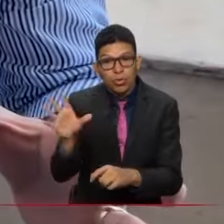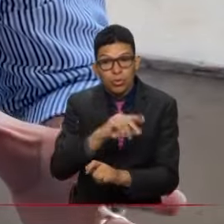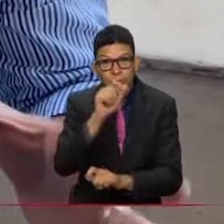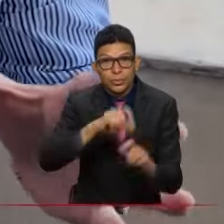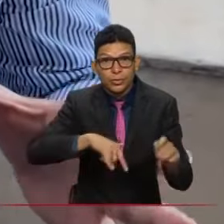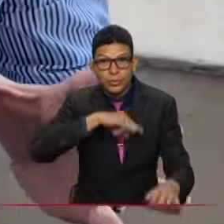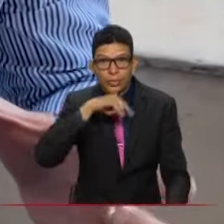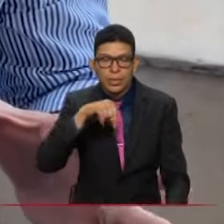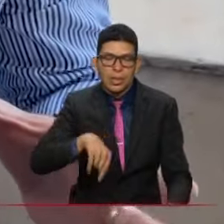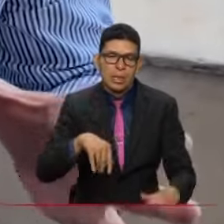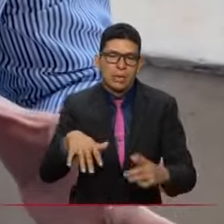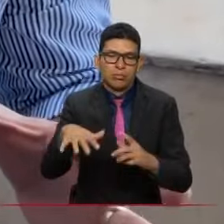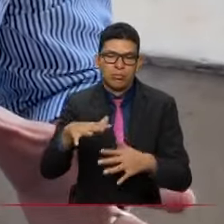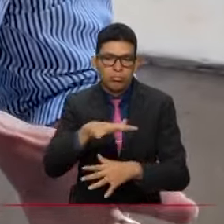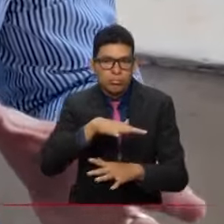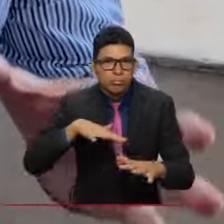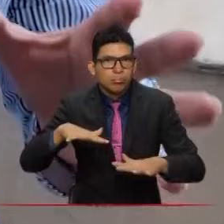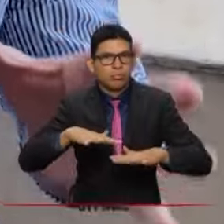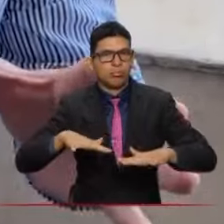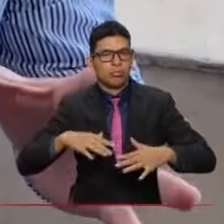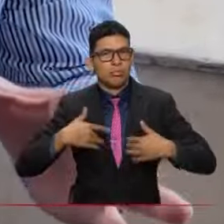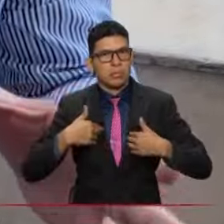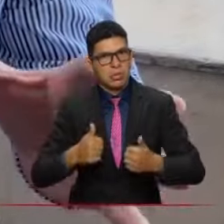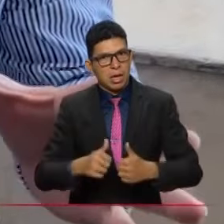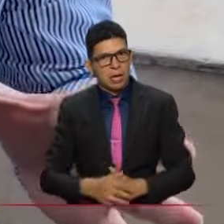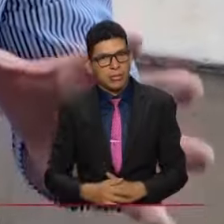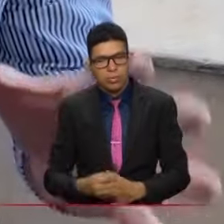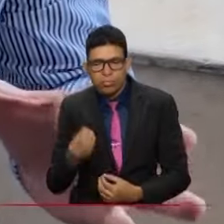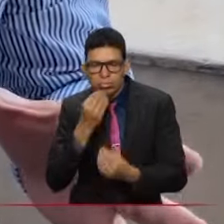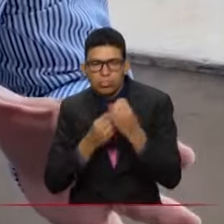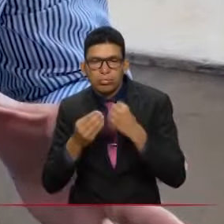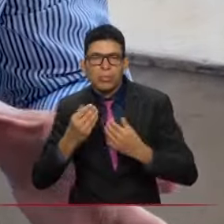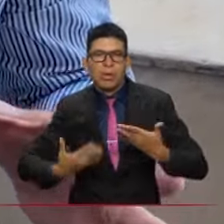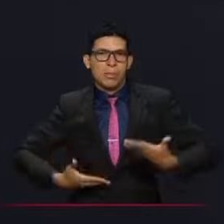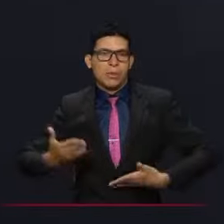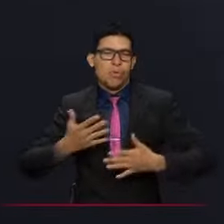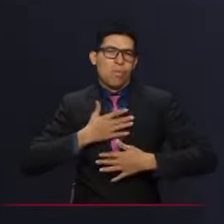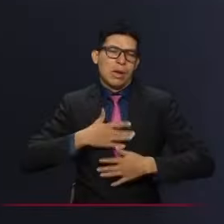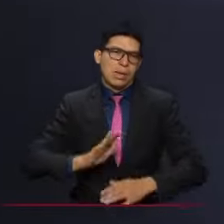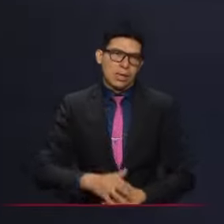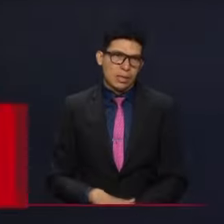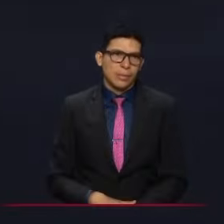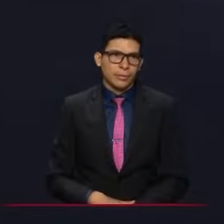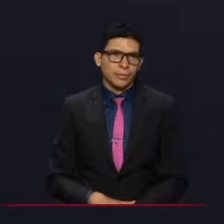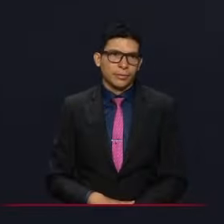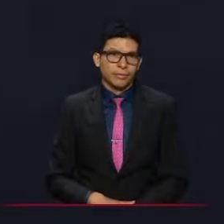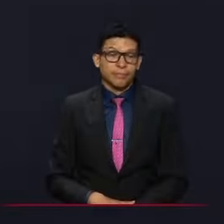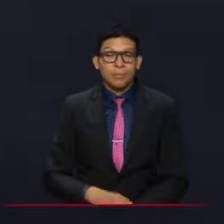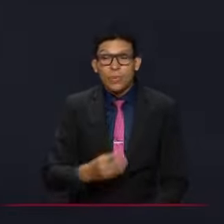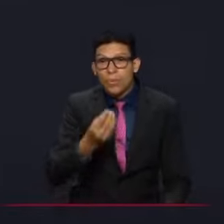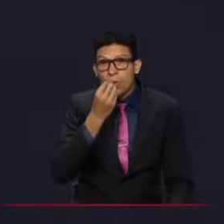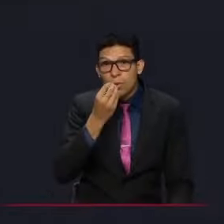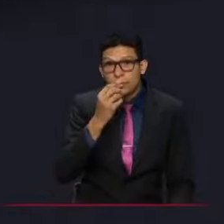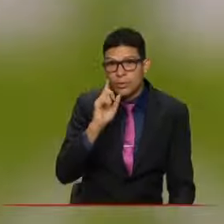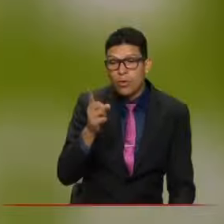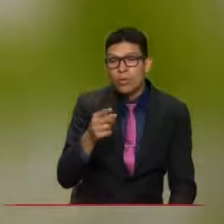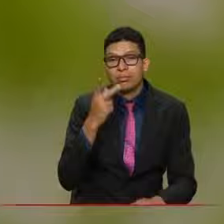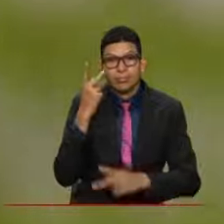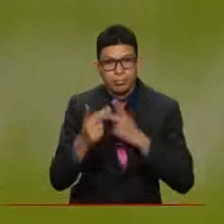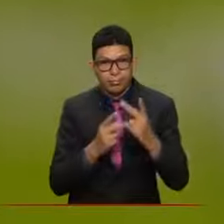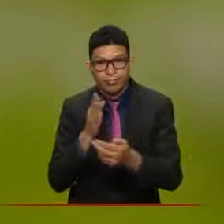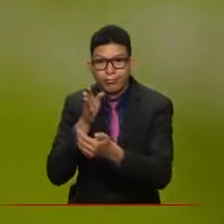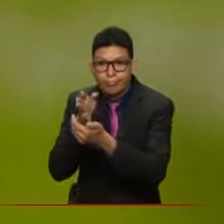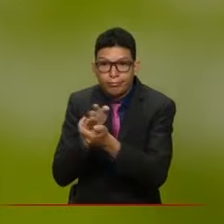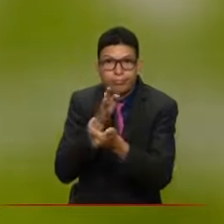más sanos y se sientan tranquilos de consumir sus alimentos en cualquier establecimiento. Otros locales de comida también fueron visitados.